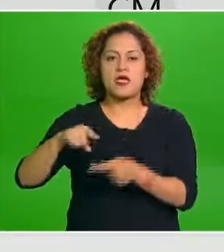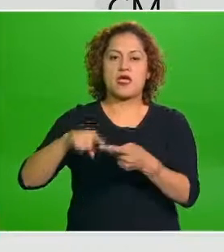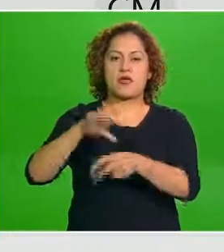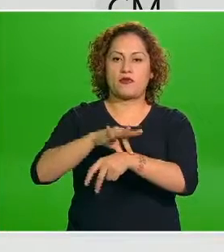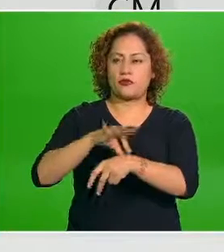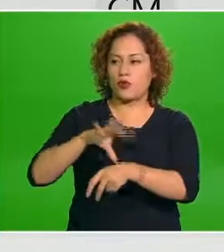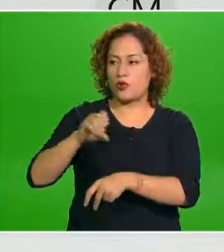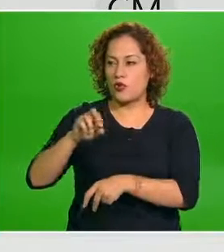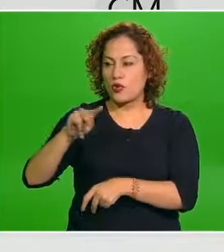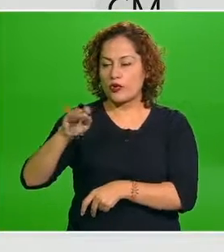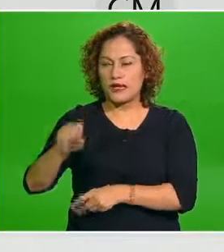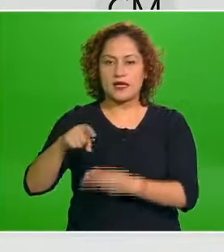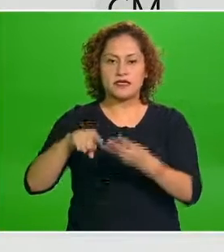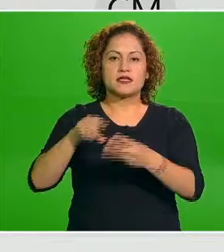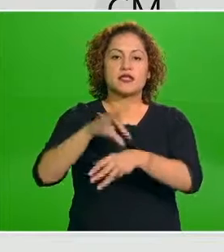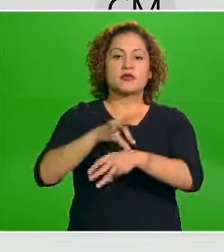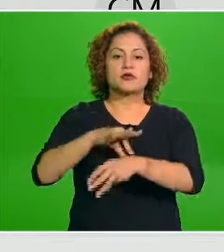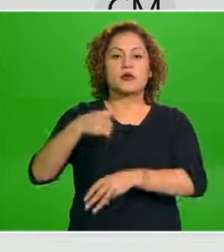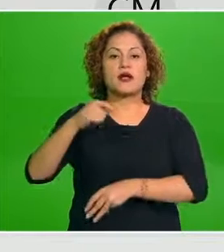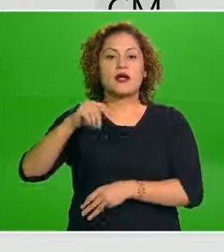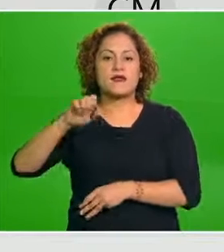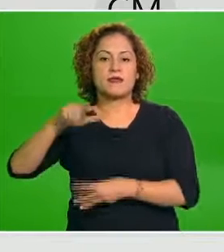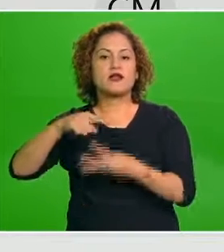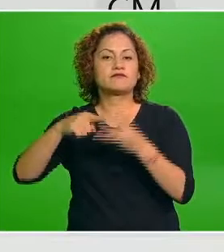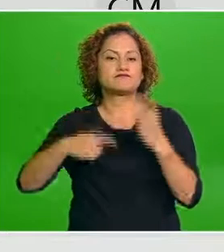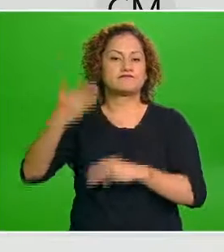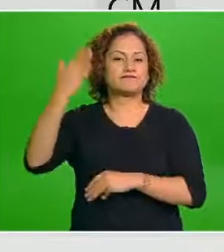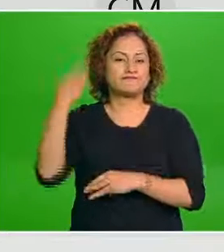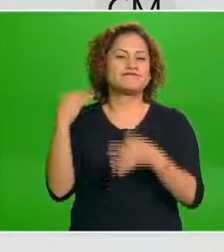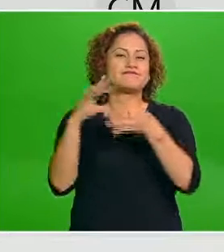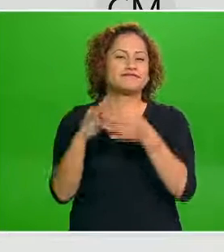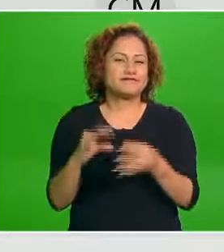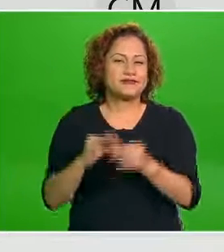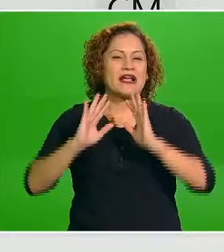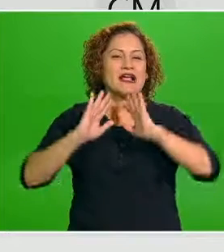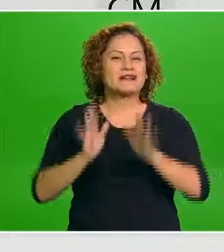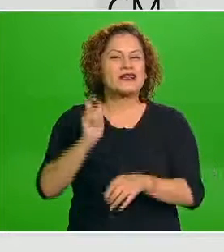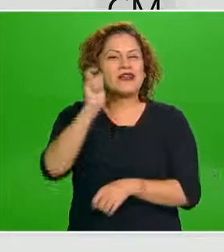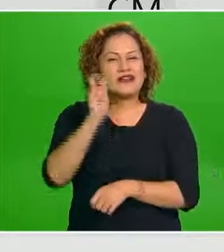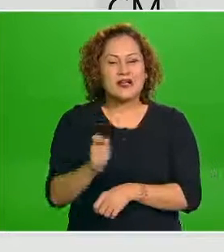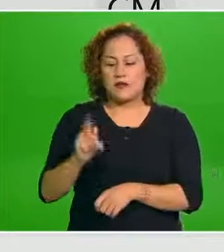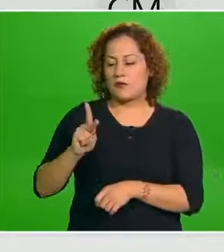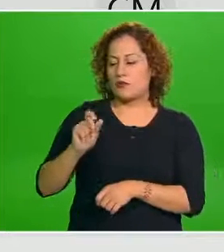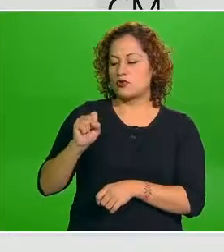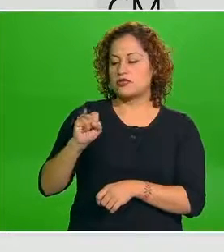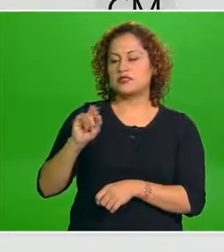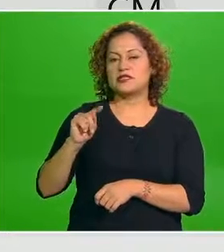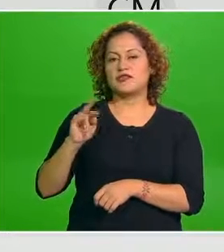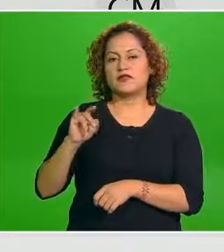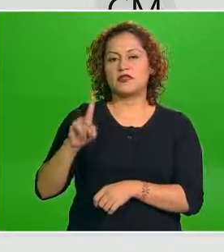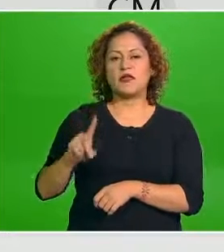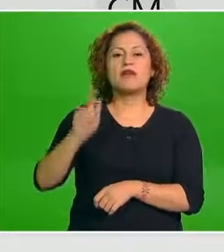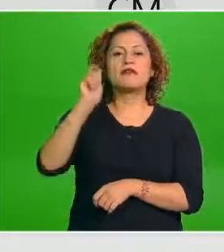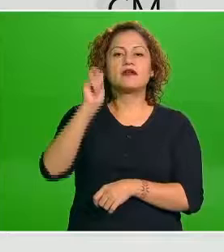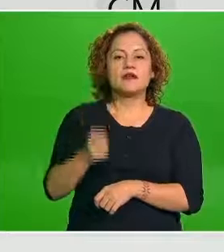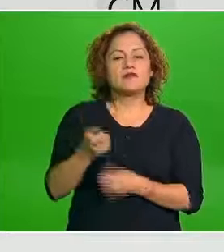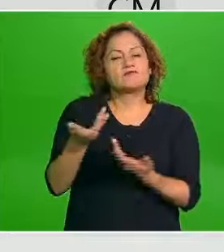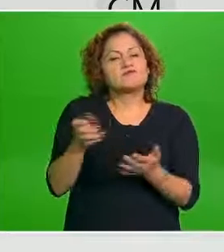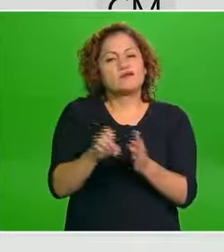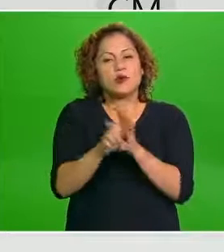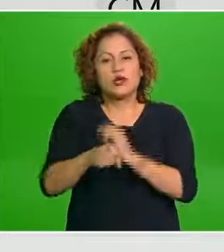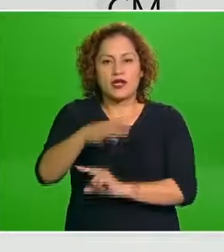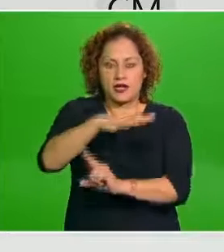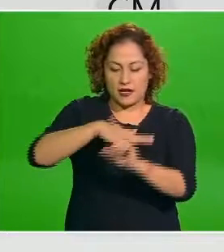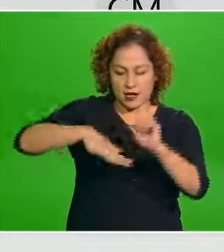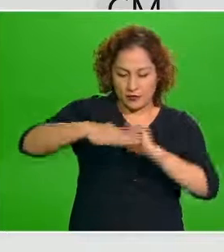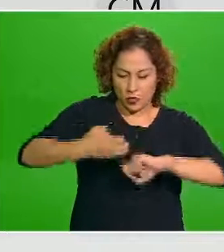doctor Hugo López-Gatell, este índice de positividad nos da a entender si en una región, en una localidad, en una